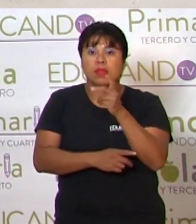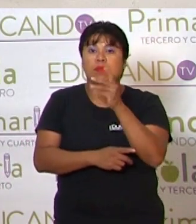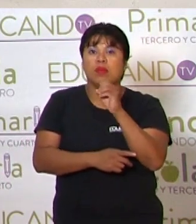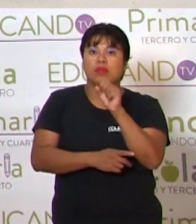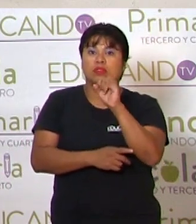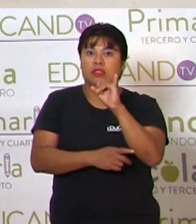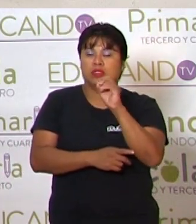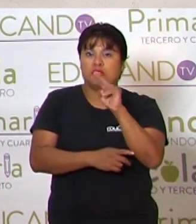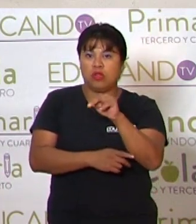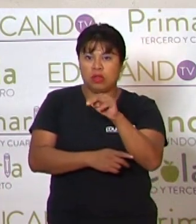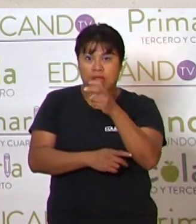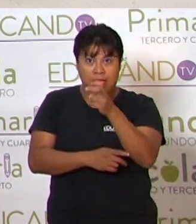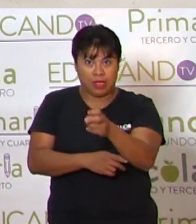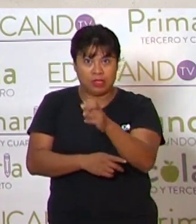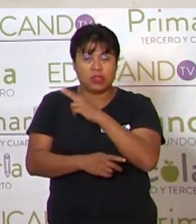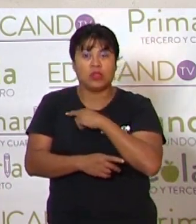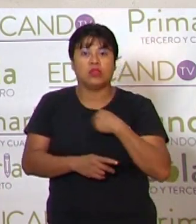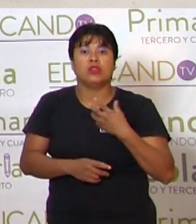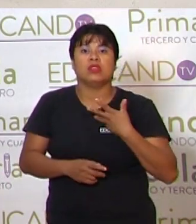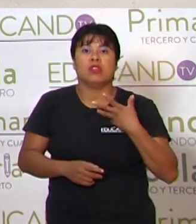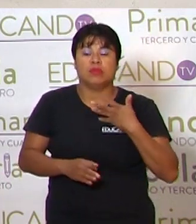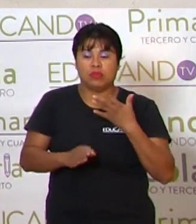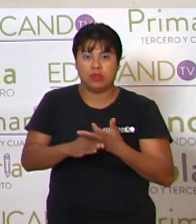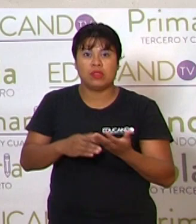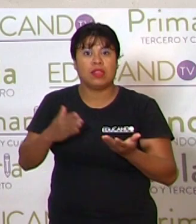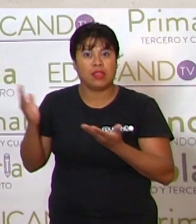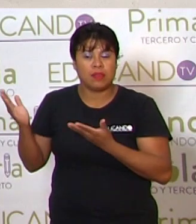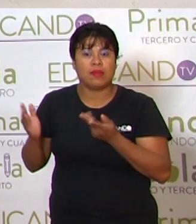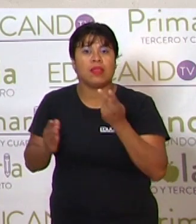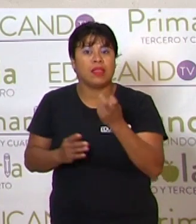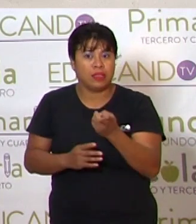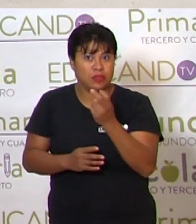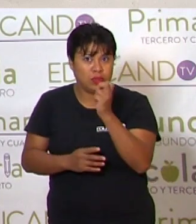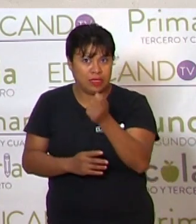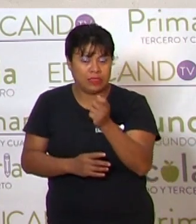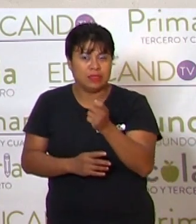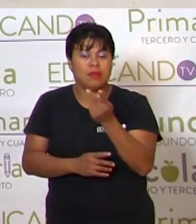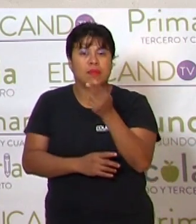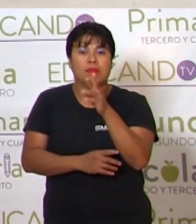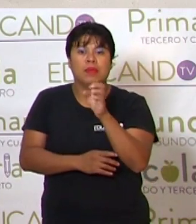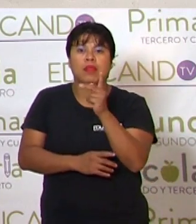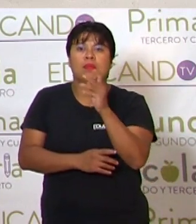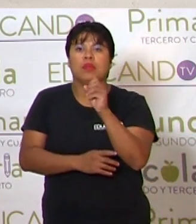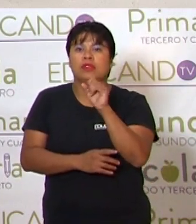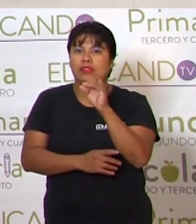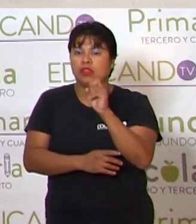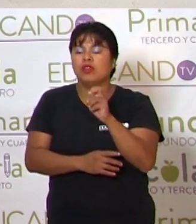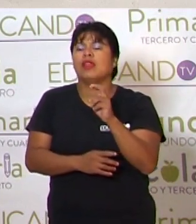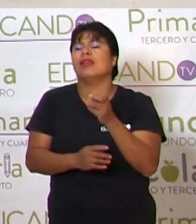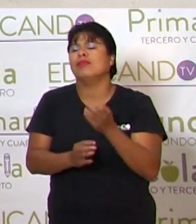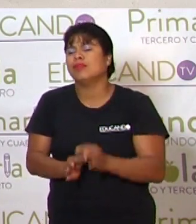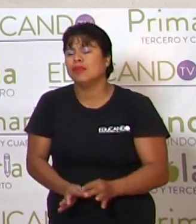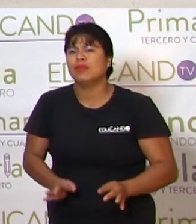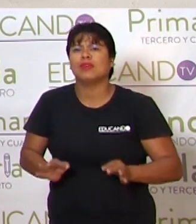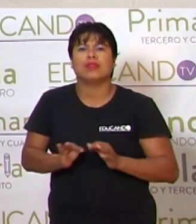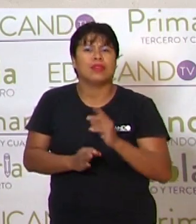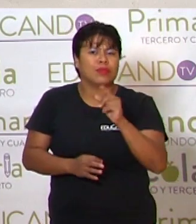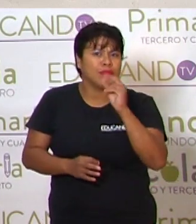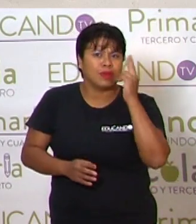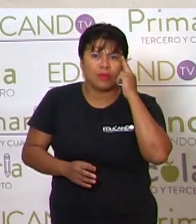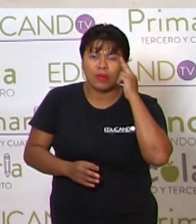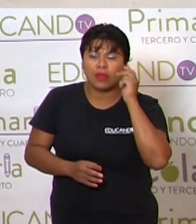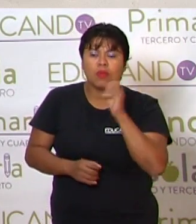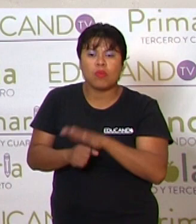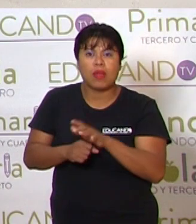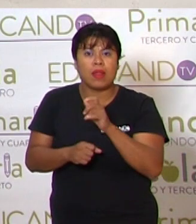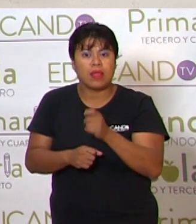preposición, esta parte que tenemos aquí, ¿recuerdas que esta es preposición? Muy importante, si no recuerdas